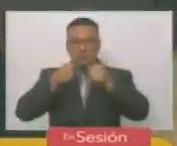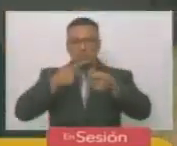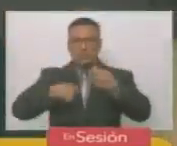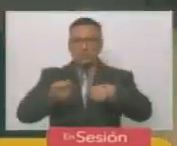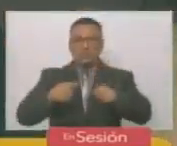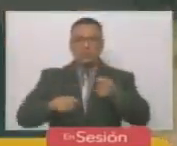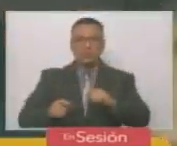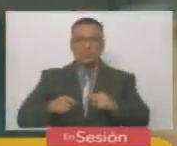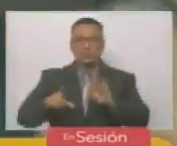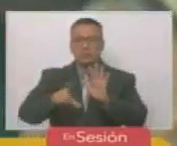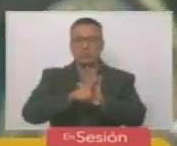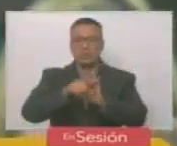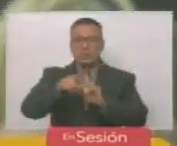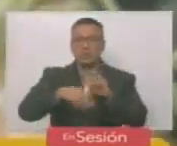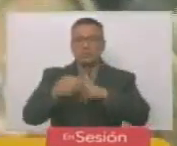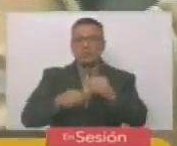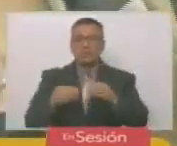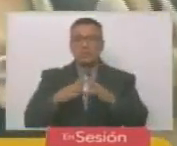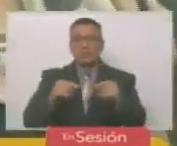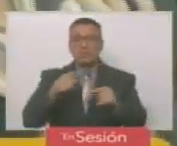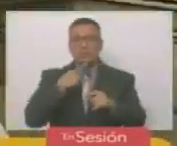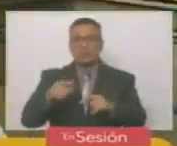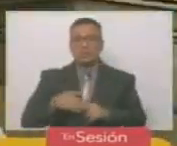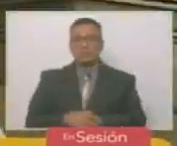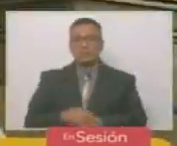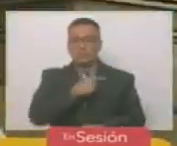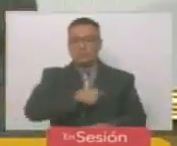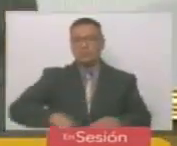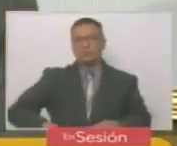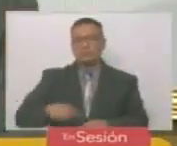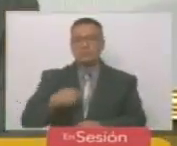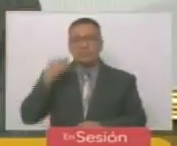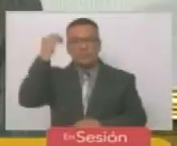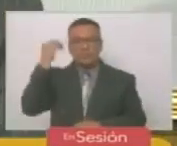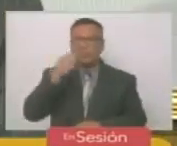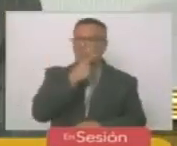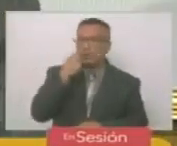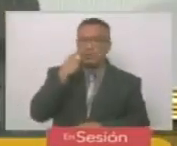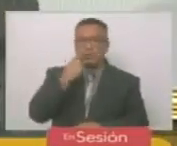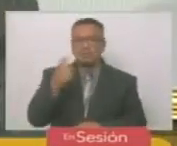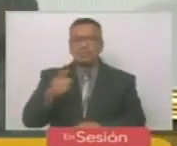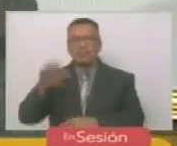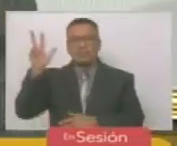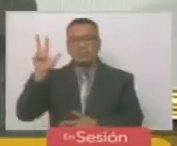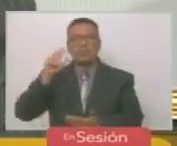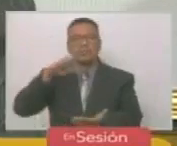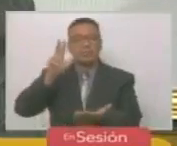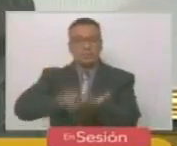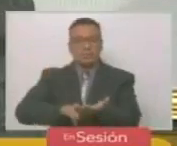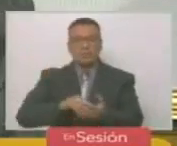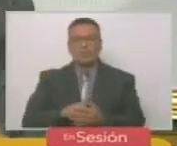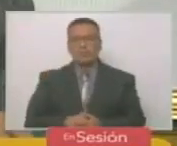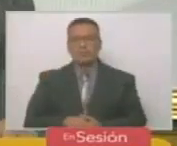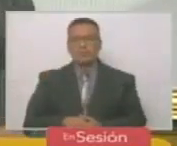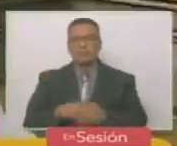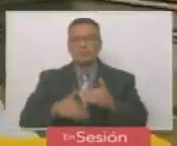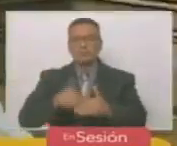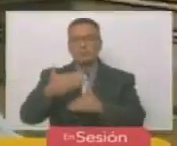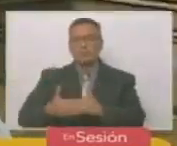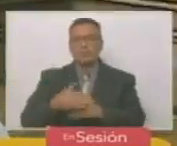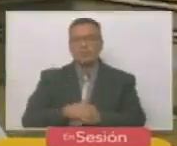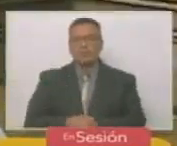administrativa de conformidad con la ley. Es todo, señor presidente. En consideración. Aprobado. Siguiente.